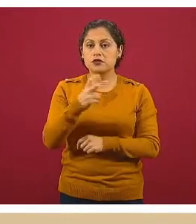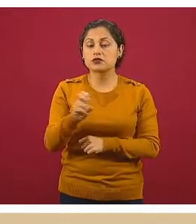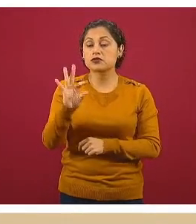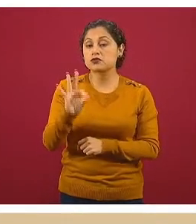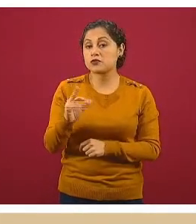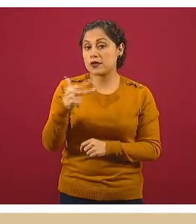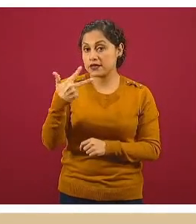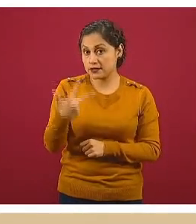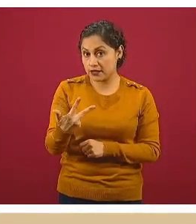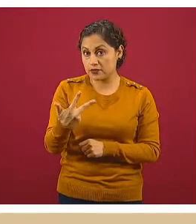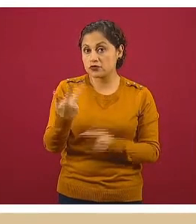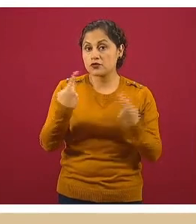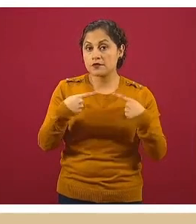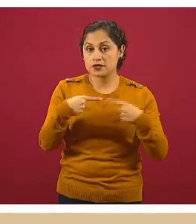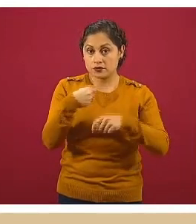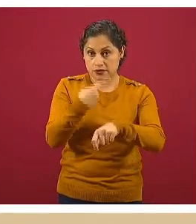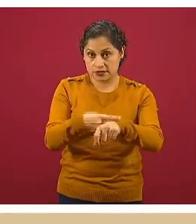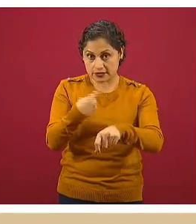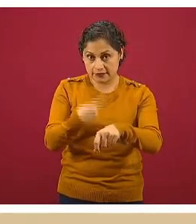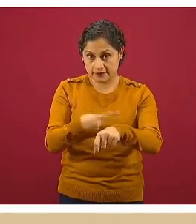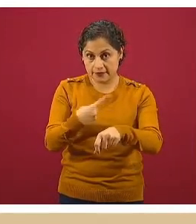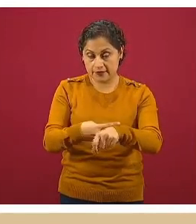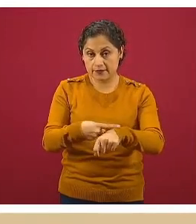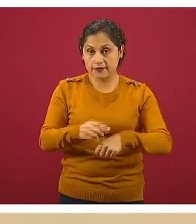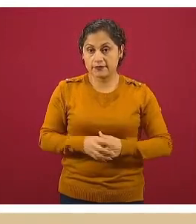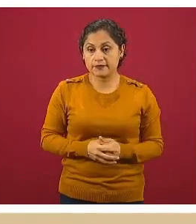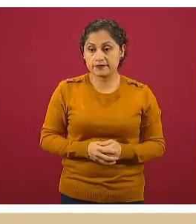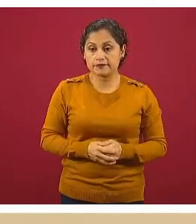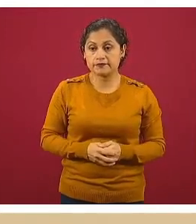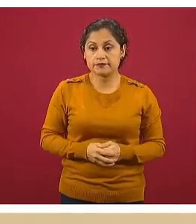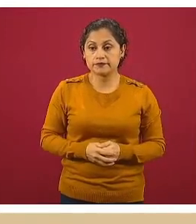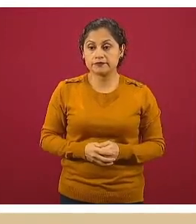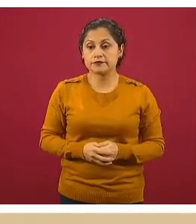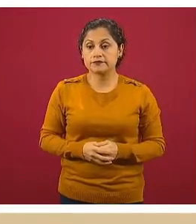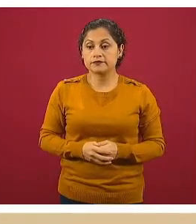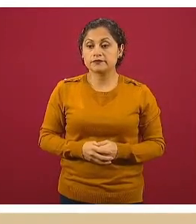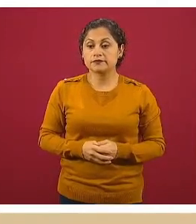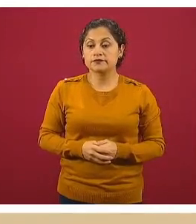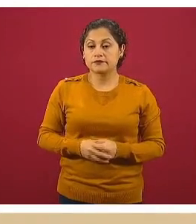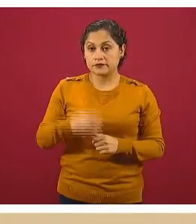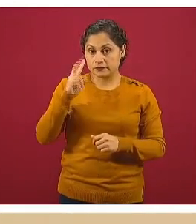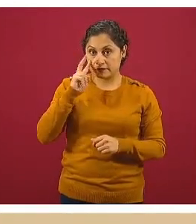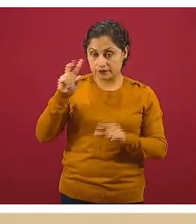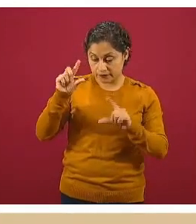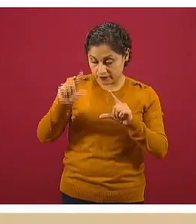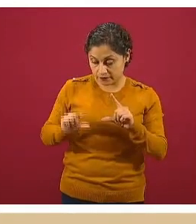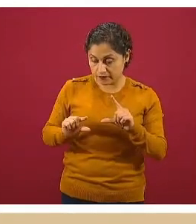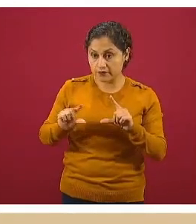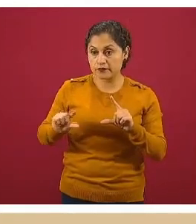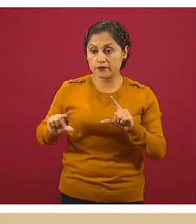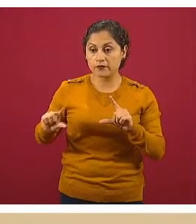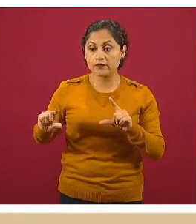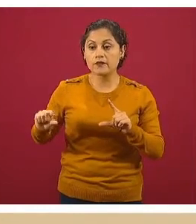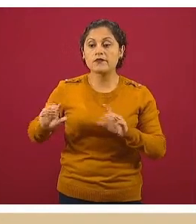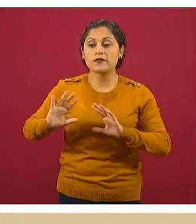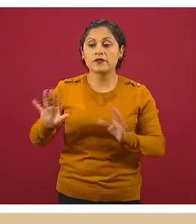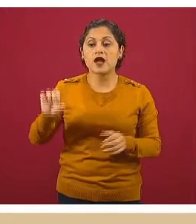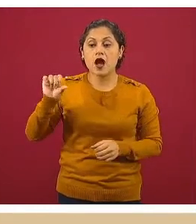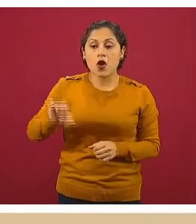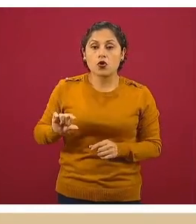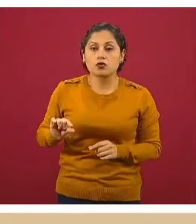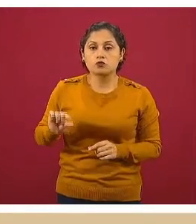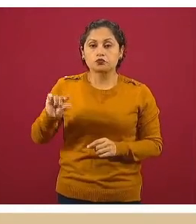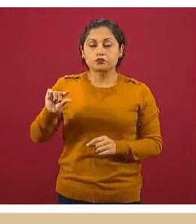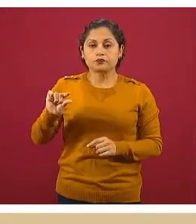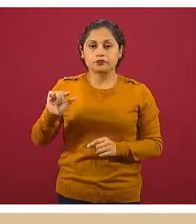2.248 casos, y podemos ver en la parte inferior las barras naranjas. Pues hoy día tuvimos un incremento menor, pero de